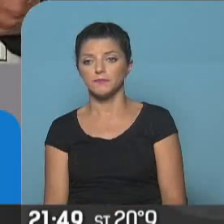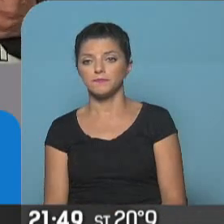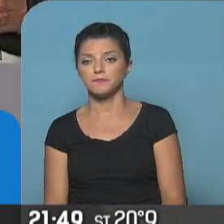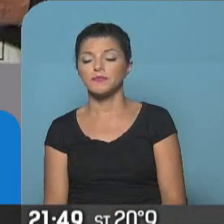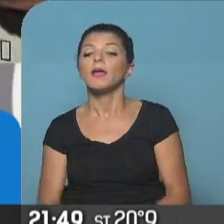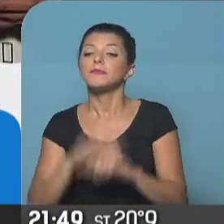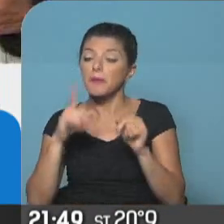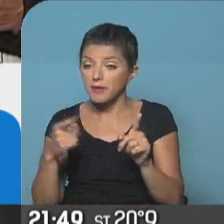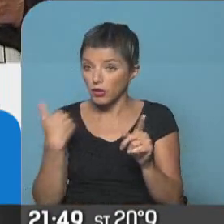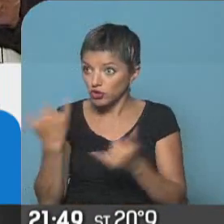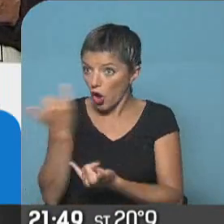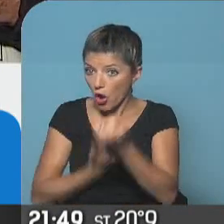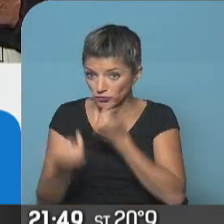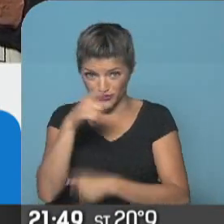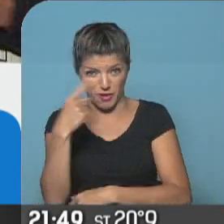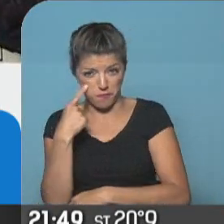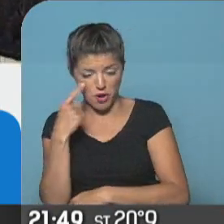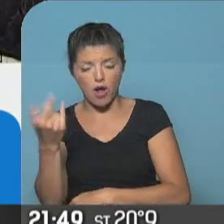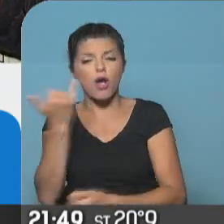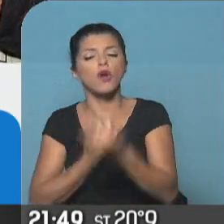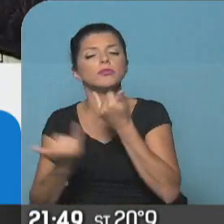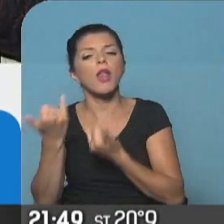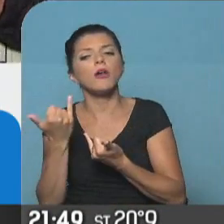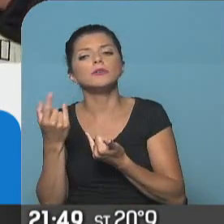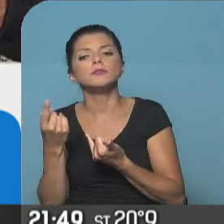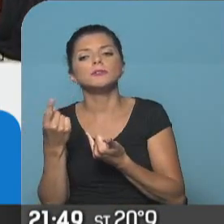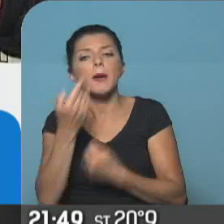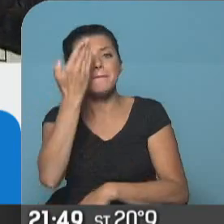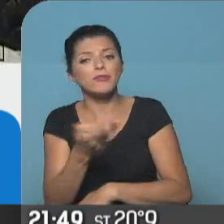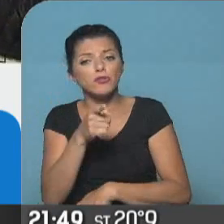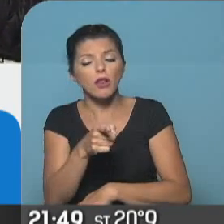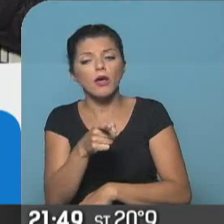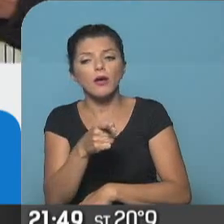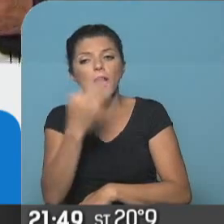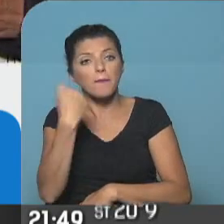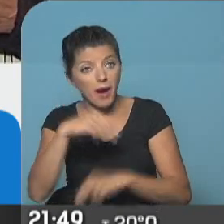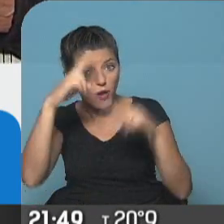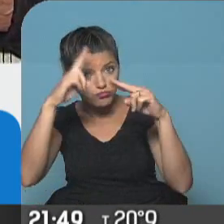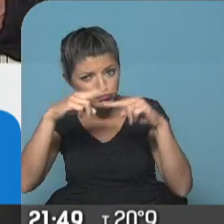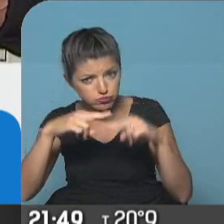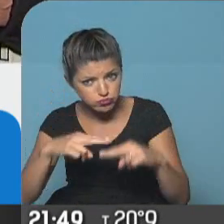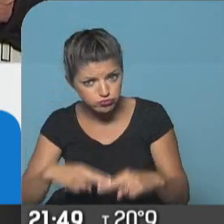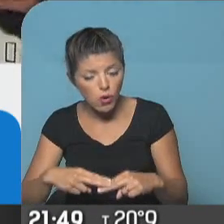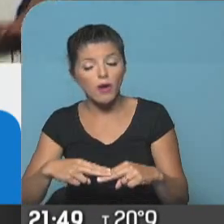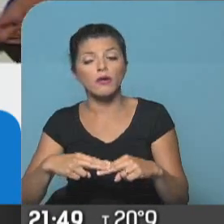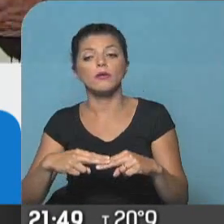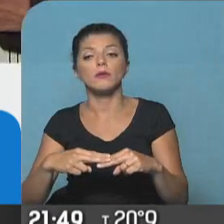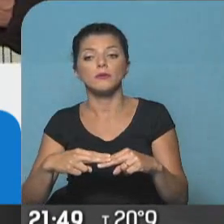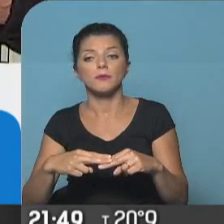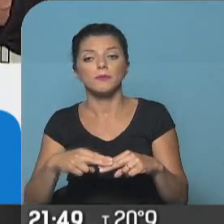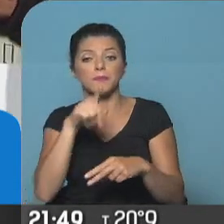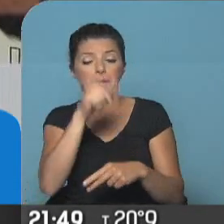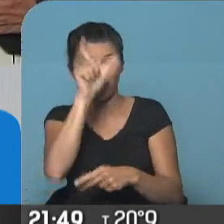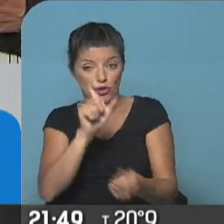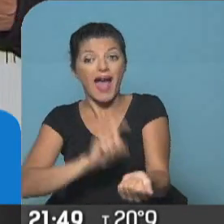También tenemos la información que ustedes manejan, que Devido va a ser chequeado aquí médicamente. Él tiene